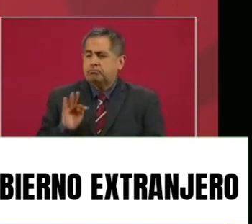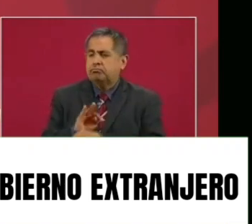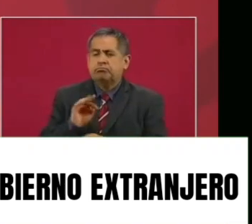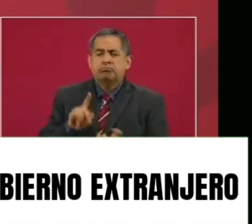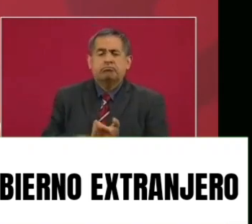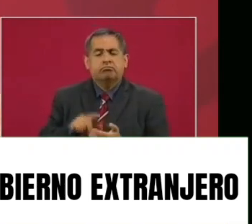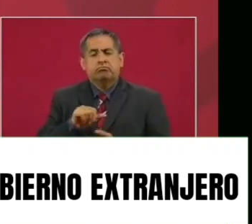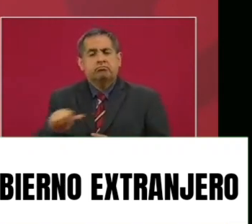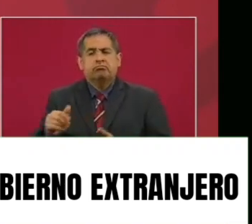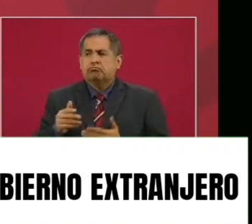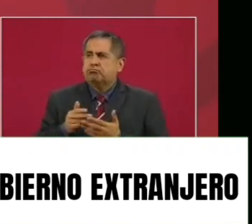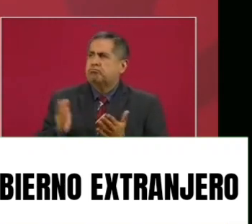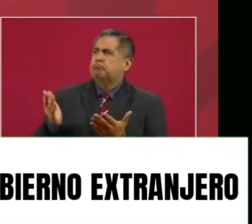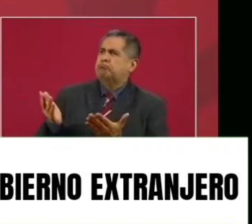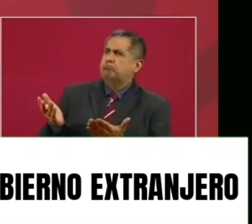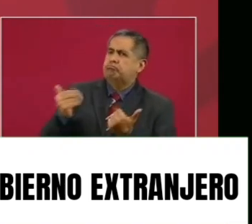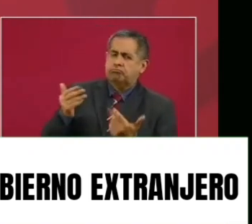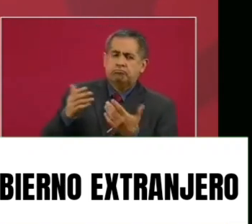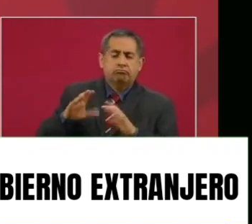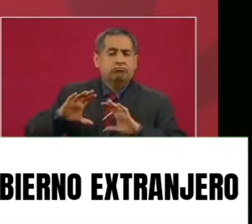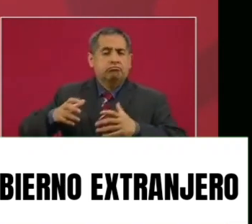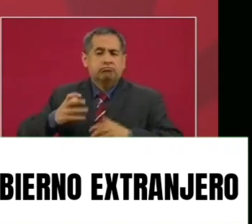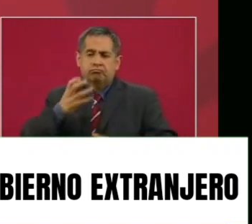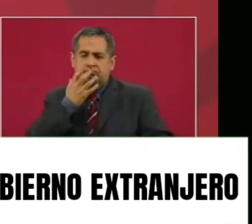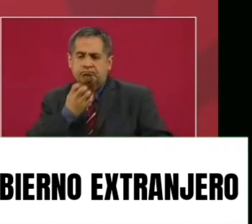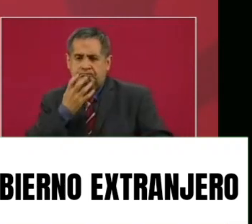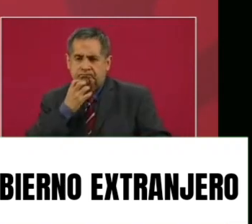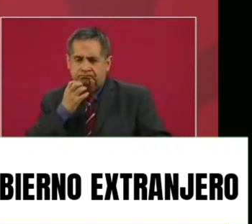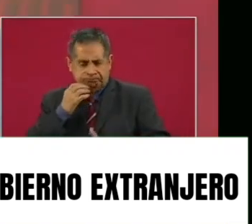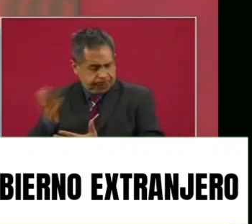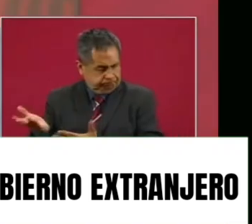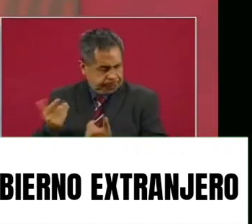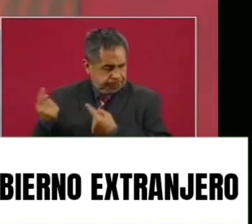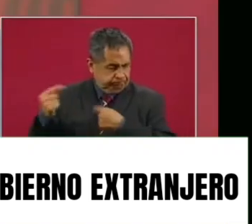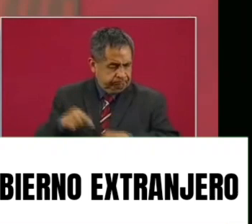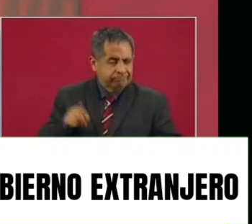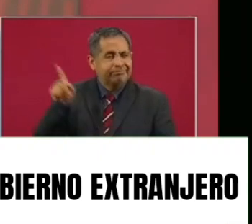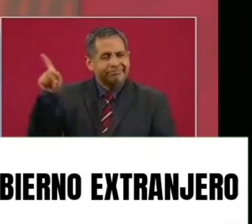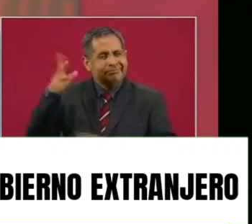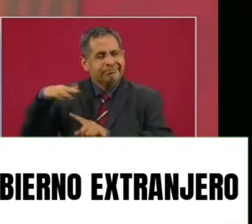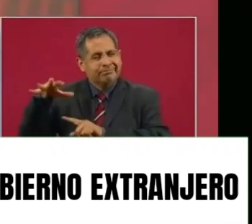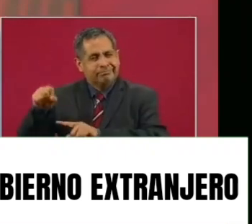protección, abrir las puertas a la comunidad judía perseguida,